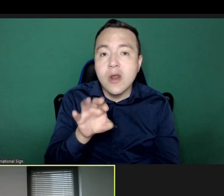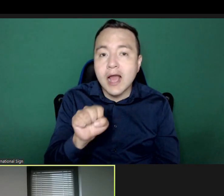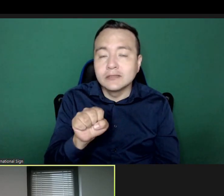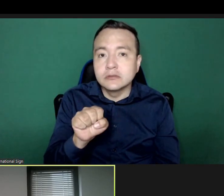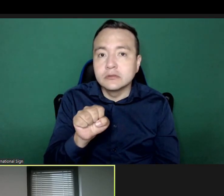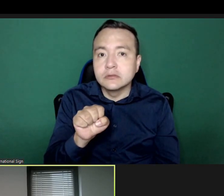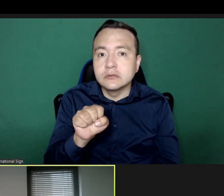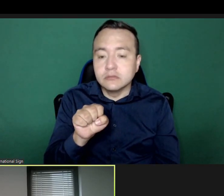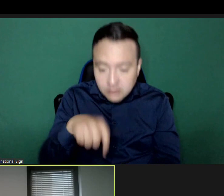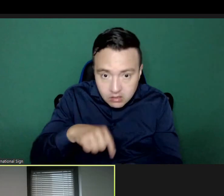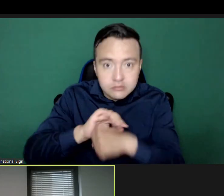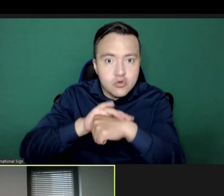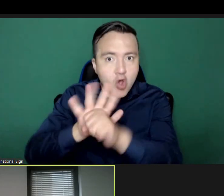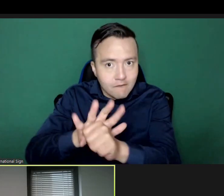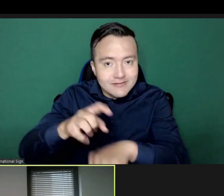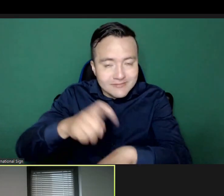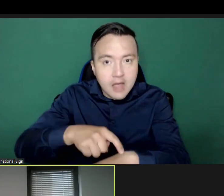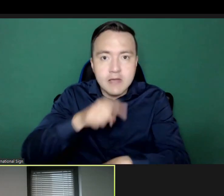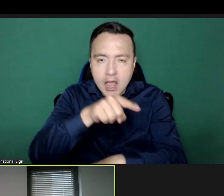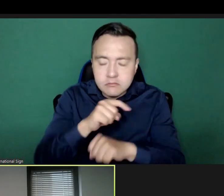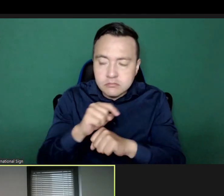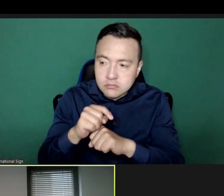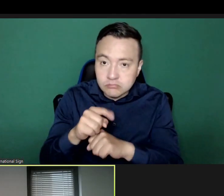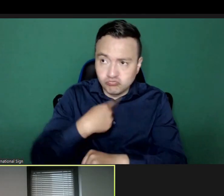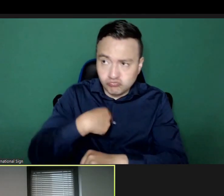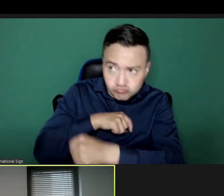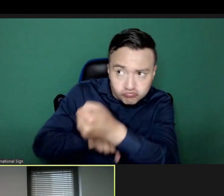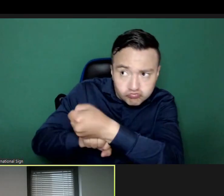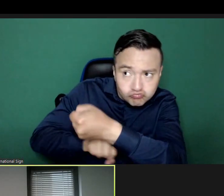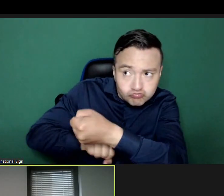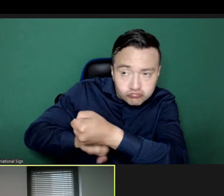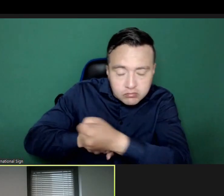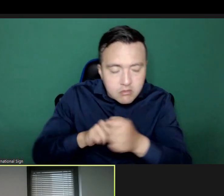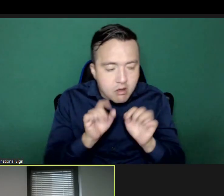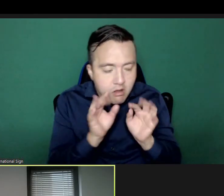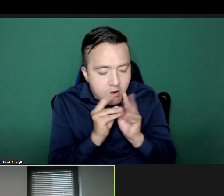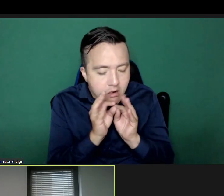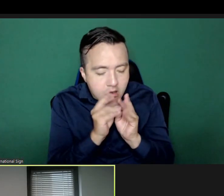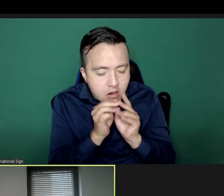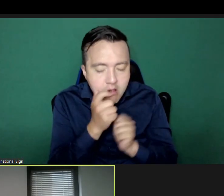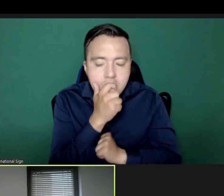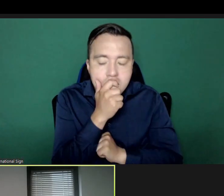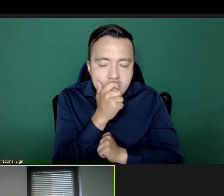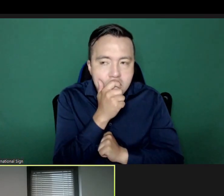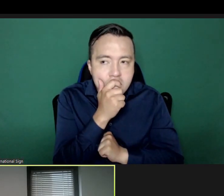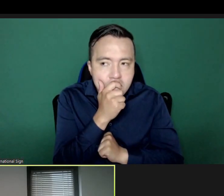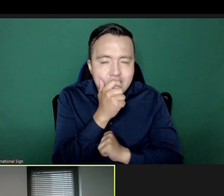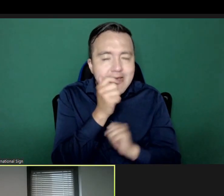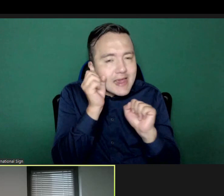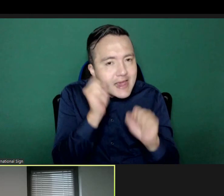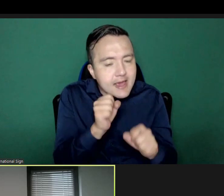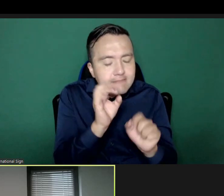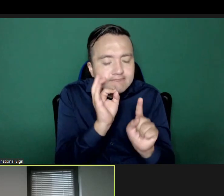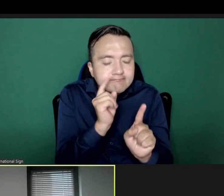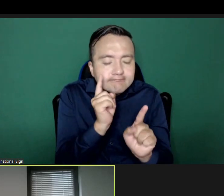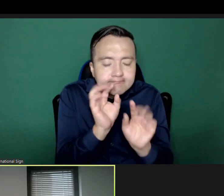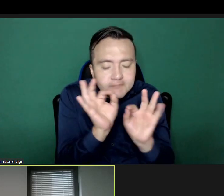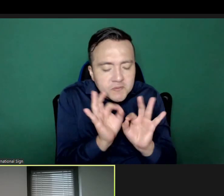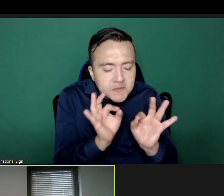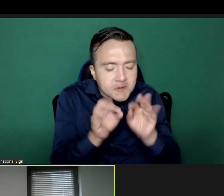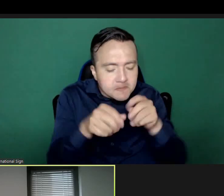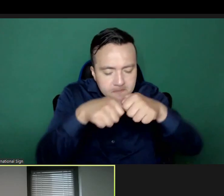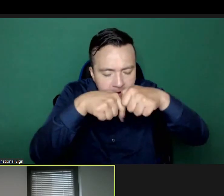al principio de este seminario, y las intervenciones más costos efectivas, que finalmente tienen,